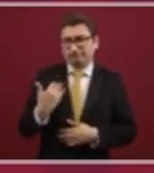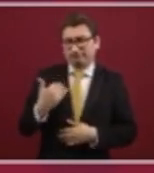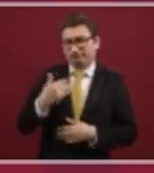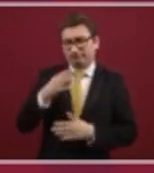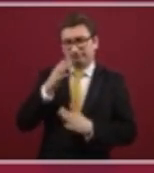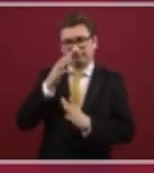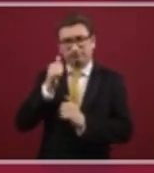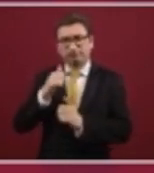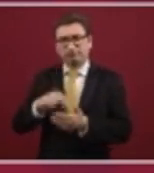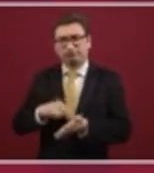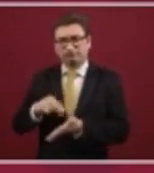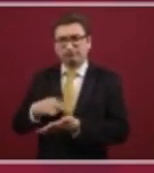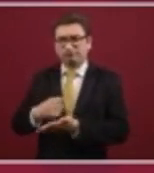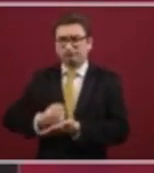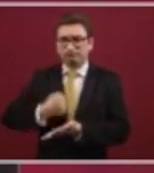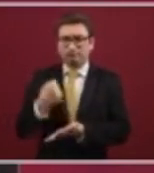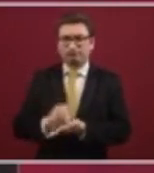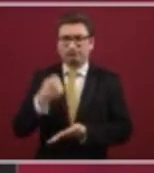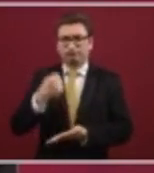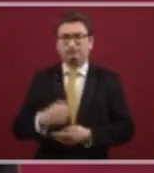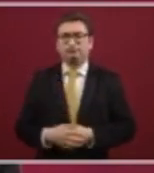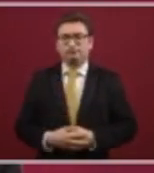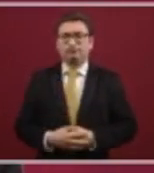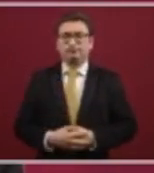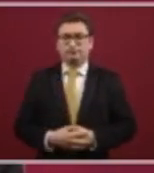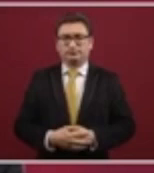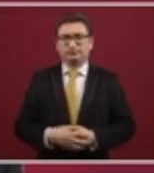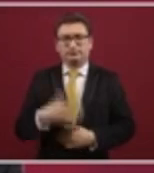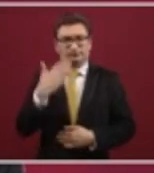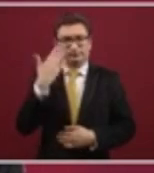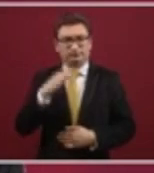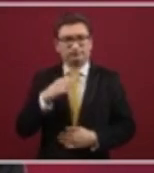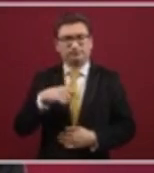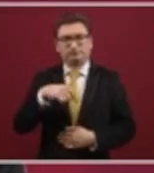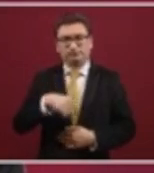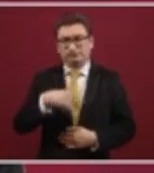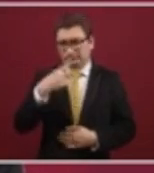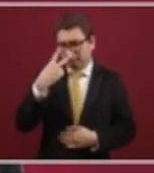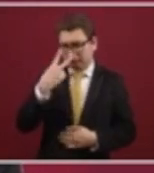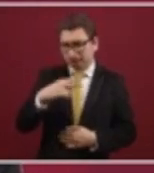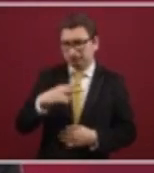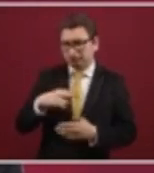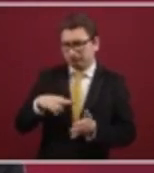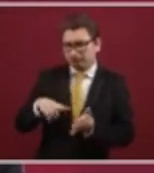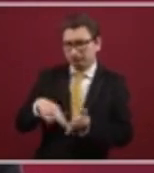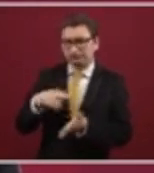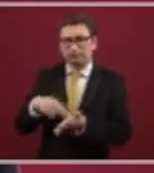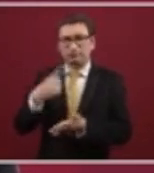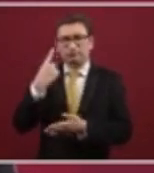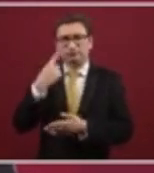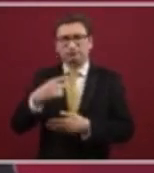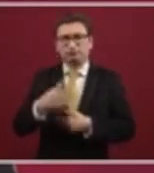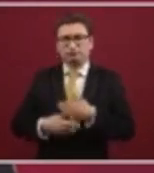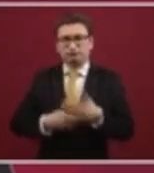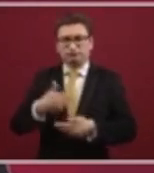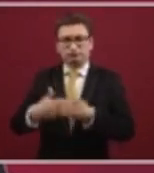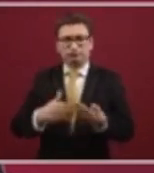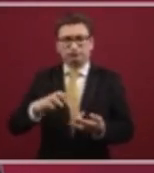aprobado este acuerdo en México para mantener nuestras